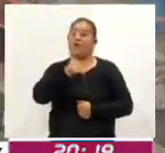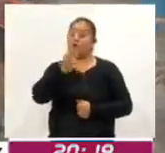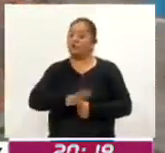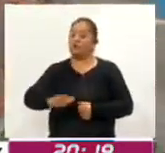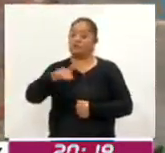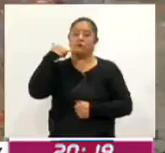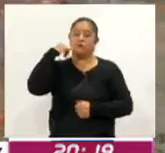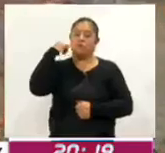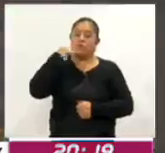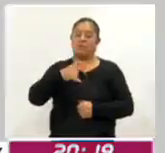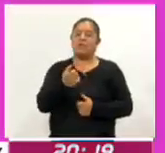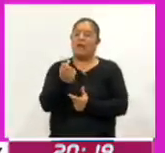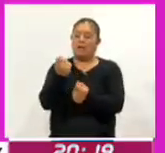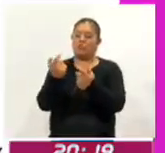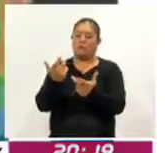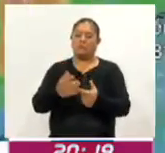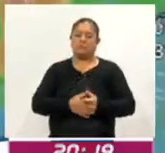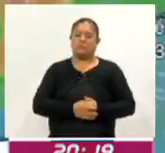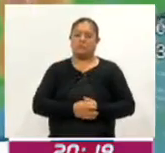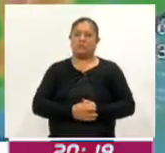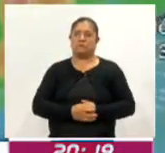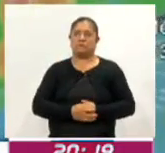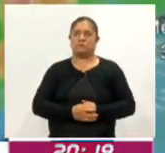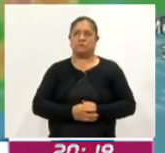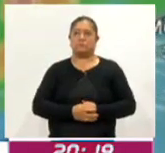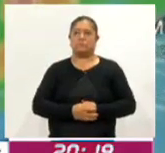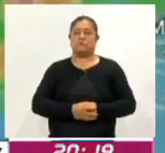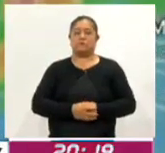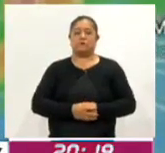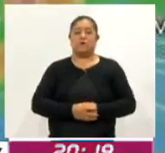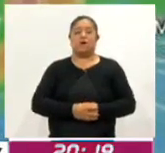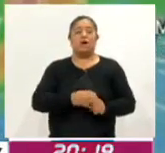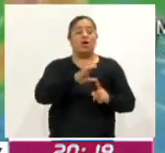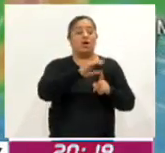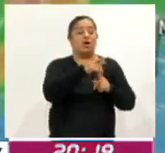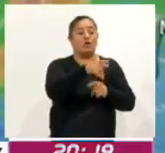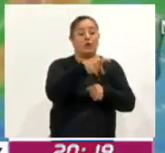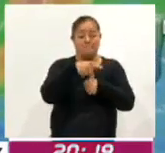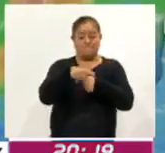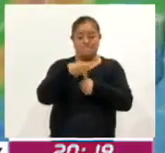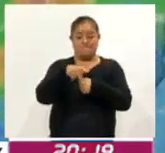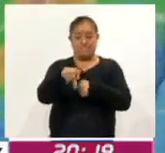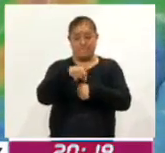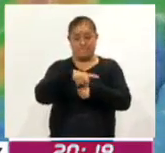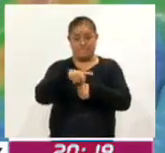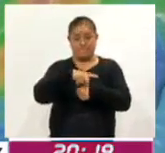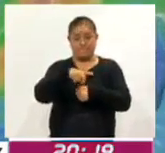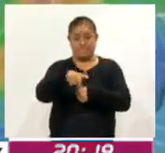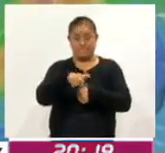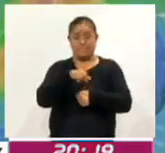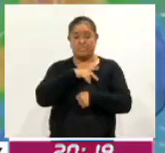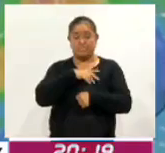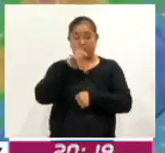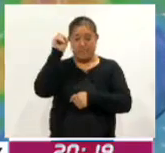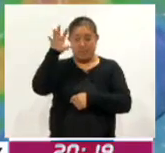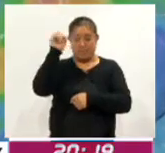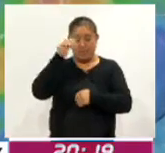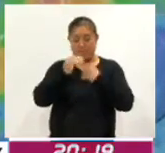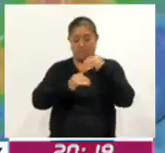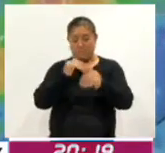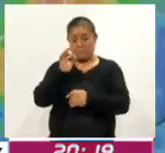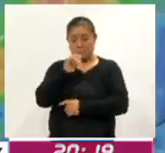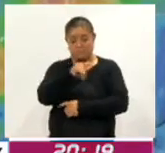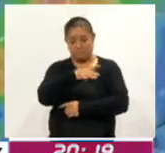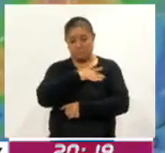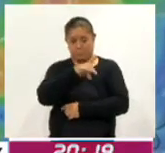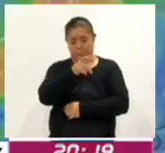península de Yucatán. La Comisión Federal para la Protección contra Riesgos Sanitarios activó el protocolo de atención ante la emergencia sanitaria que